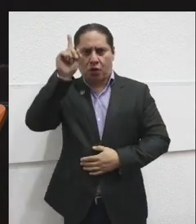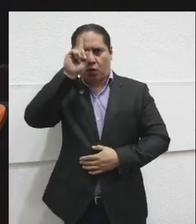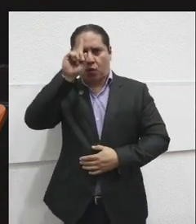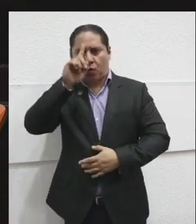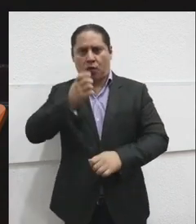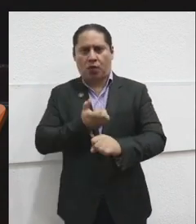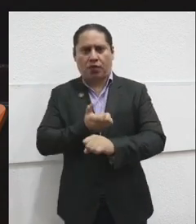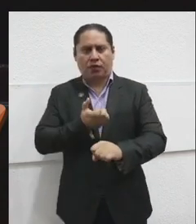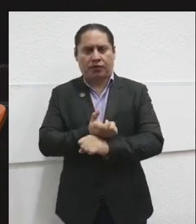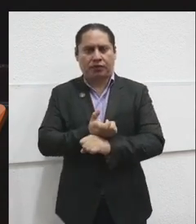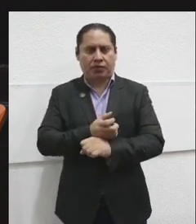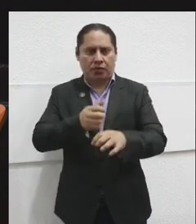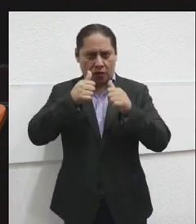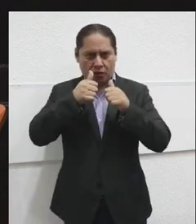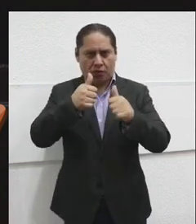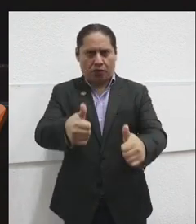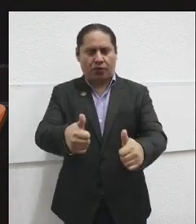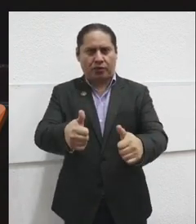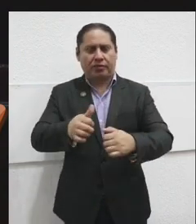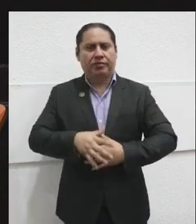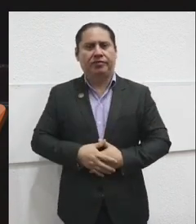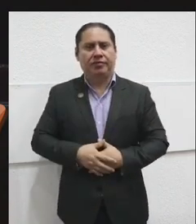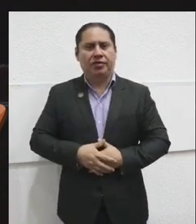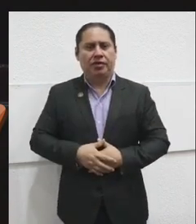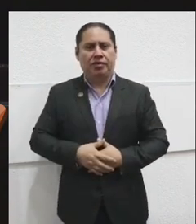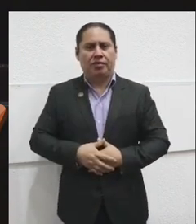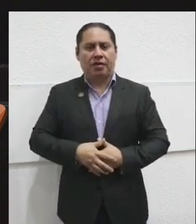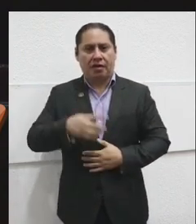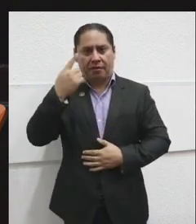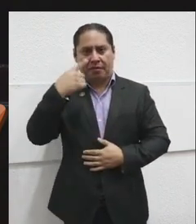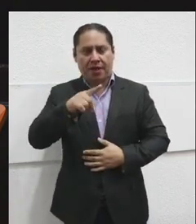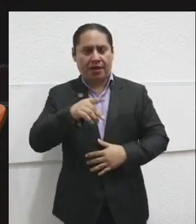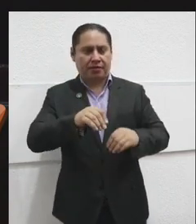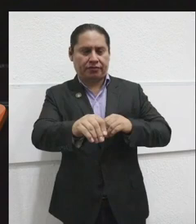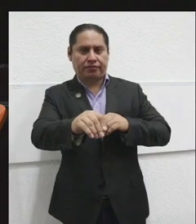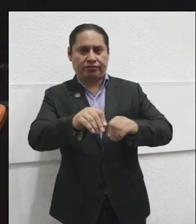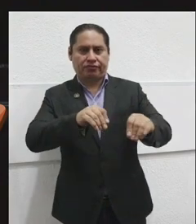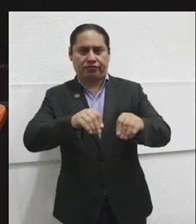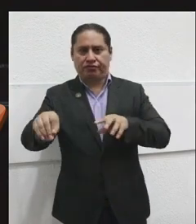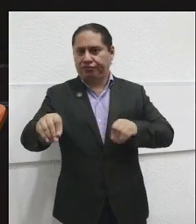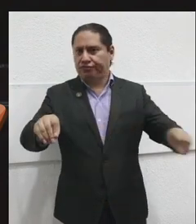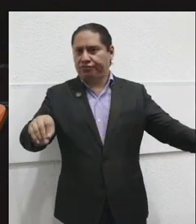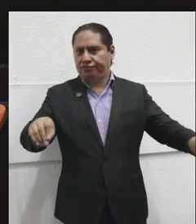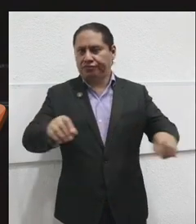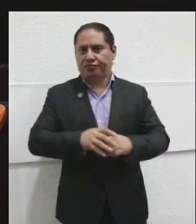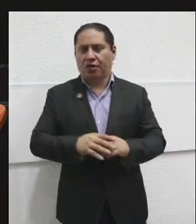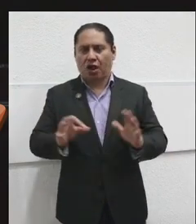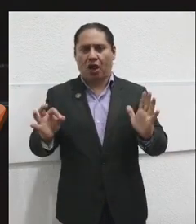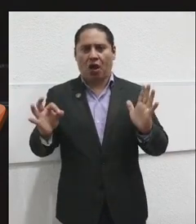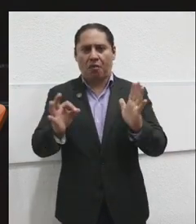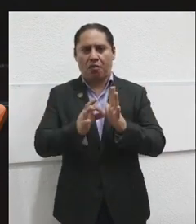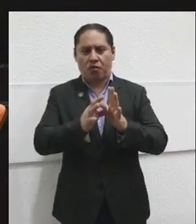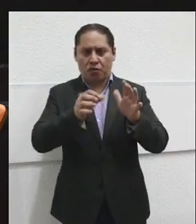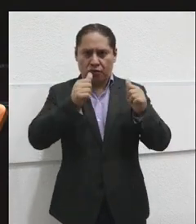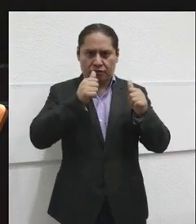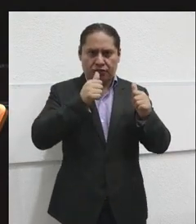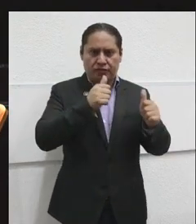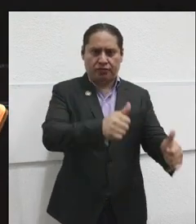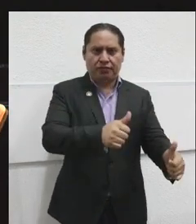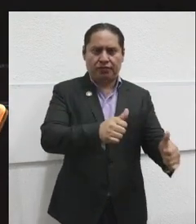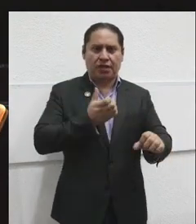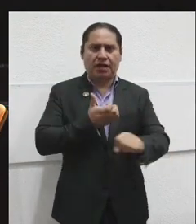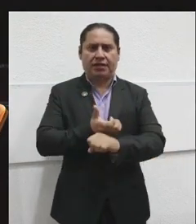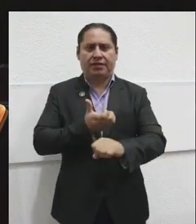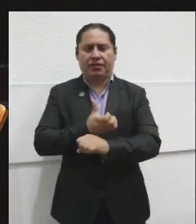Estatal de Atención Integral al Desplazamiento Interno a atender los puntos correspondientes al Estado